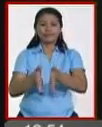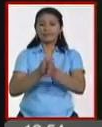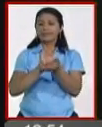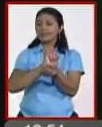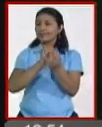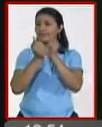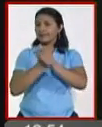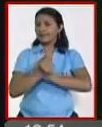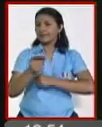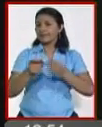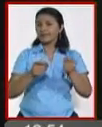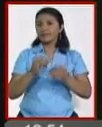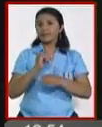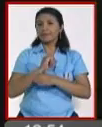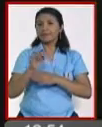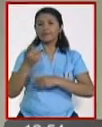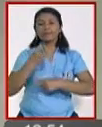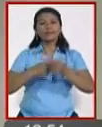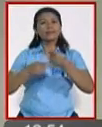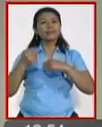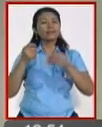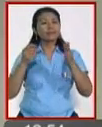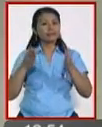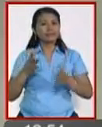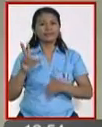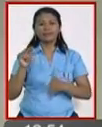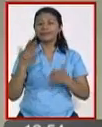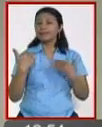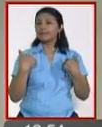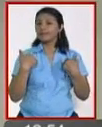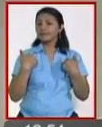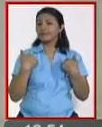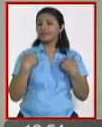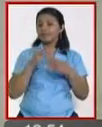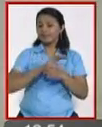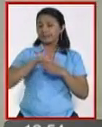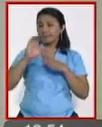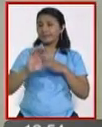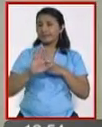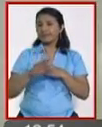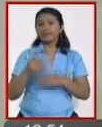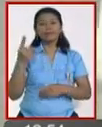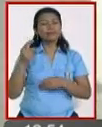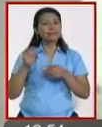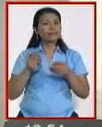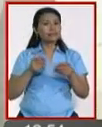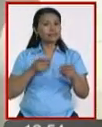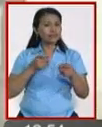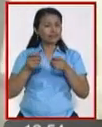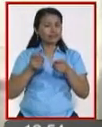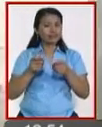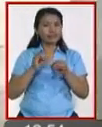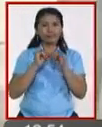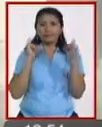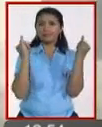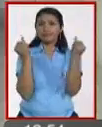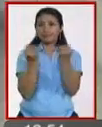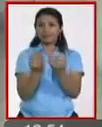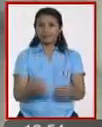de cambio del gerente, que sería un ingeniero comercial, el cual no cumple con el perfil que se necesitaría para manejar la institución.